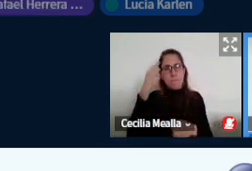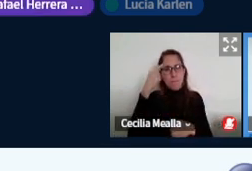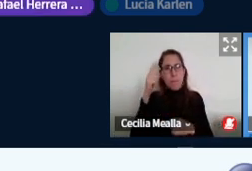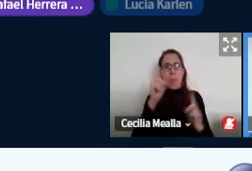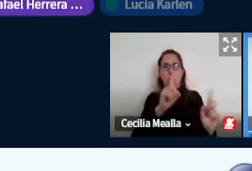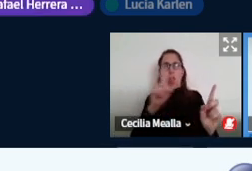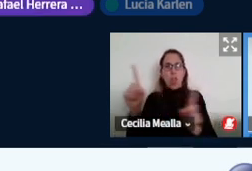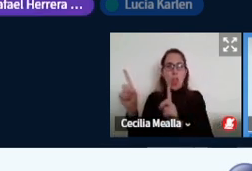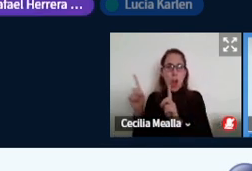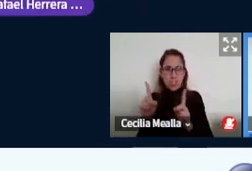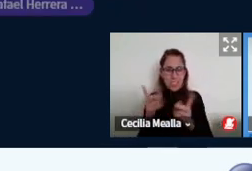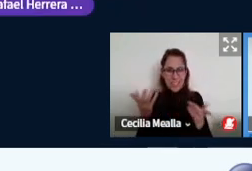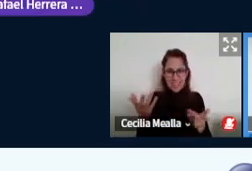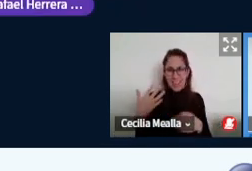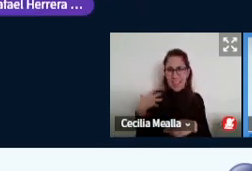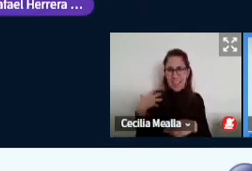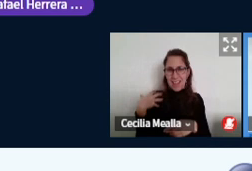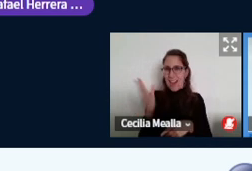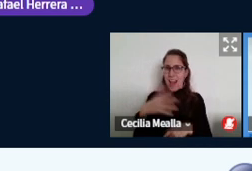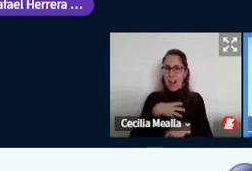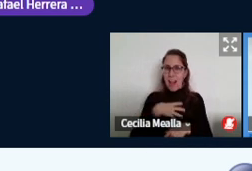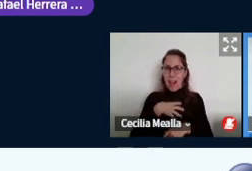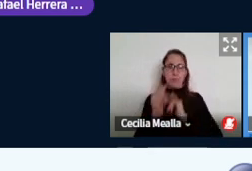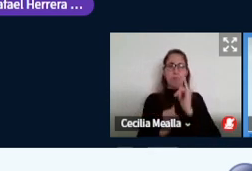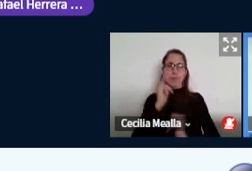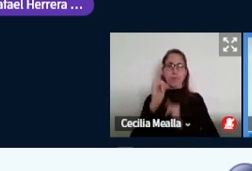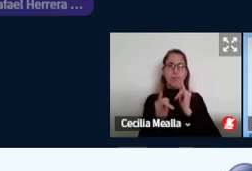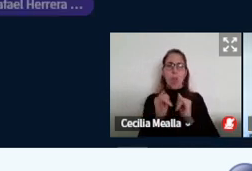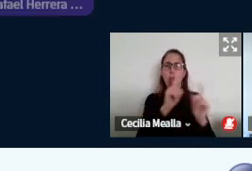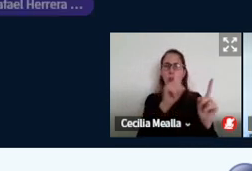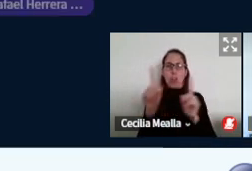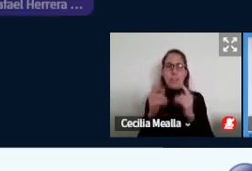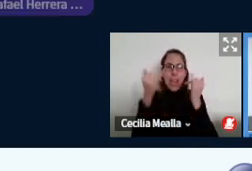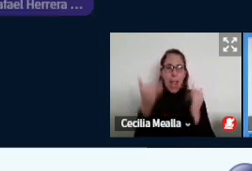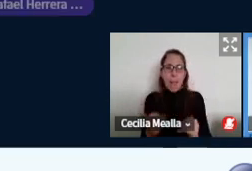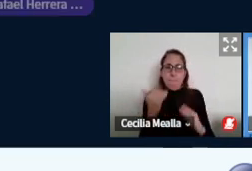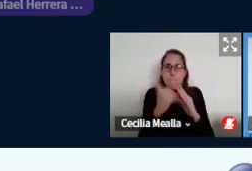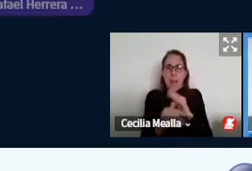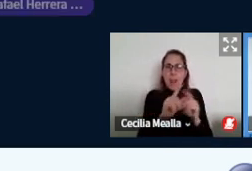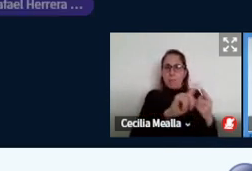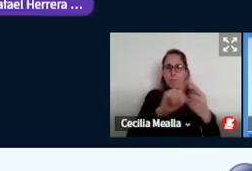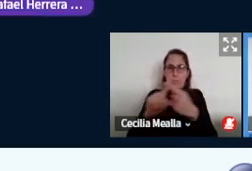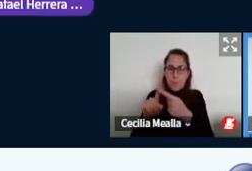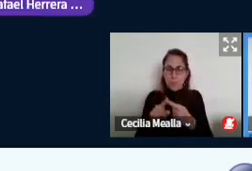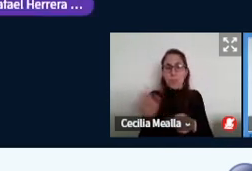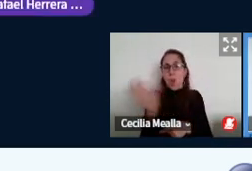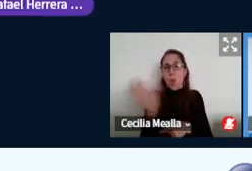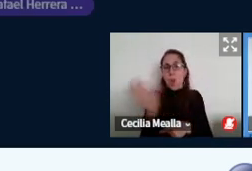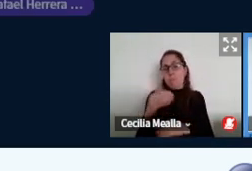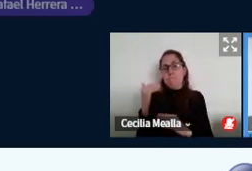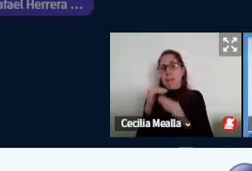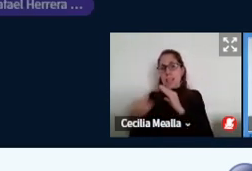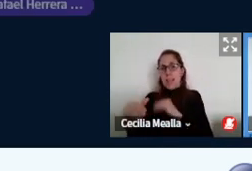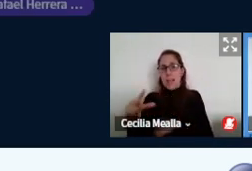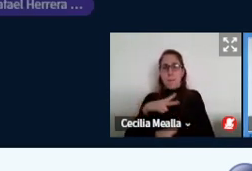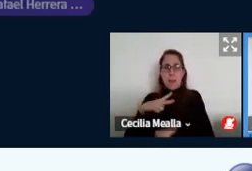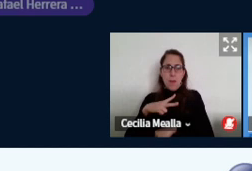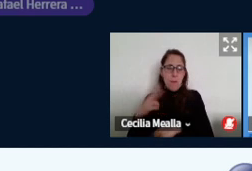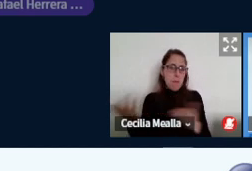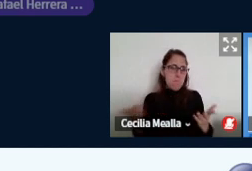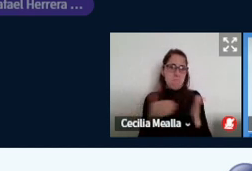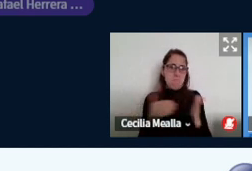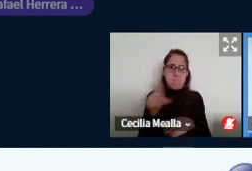teóricos, generalmente tienen sus mails también en cada teórico, sino por mensajería, con cualquier